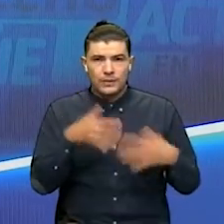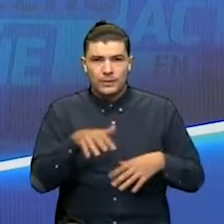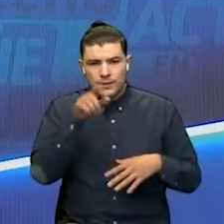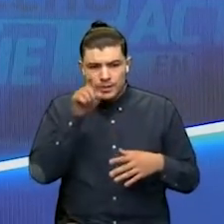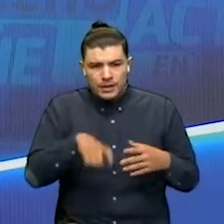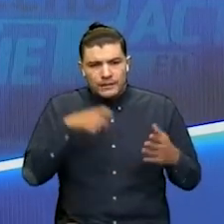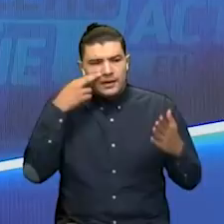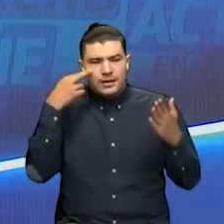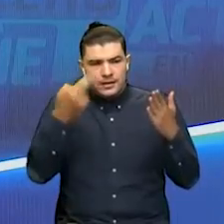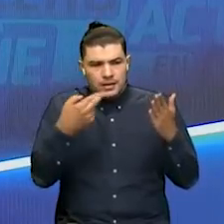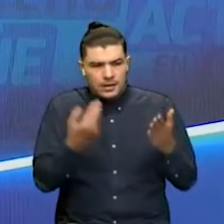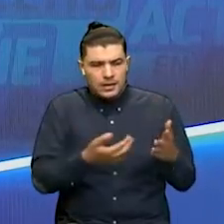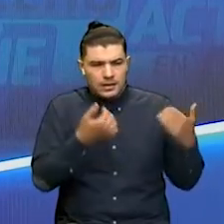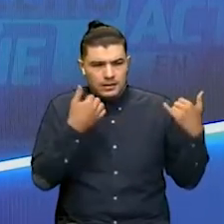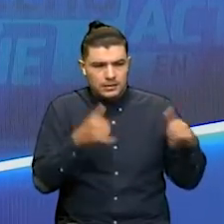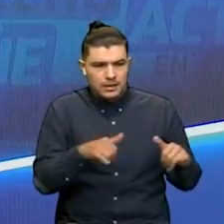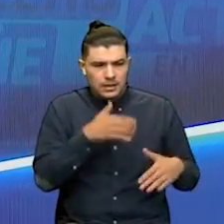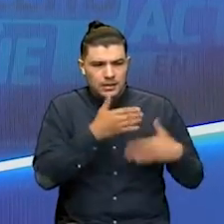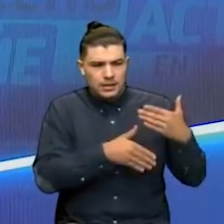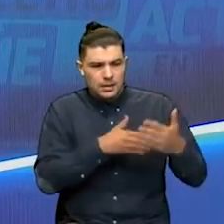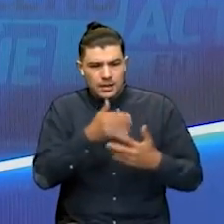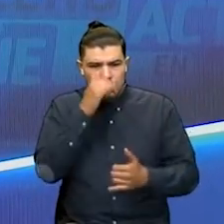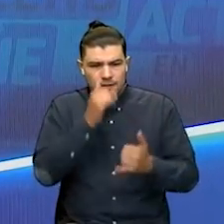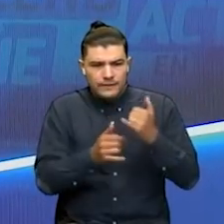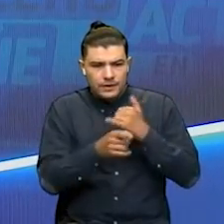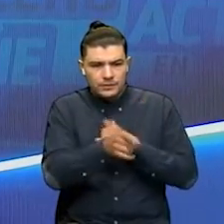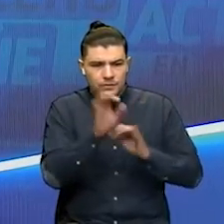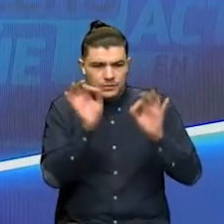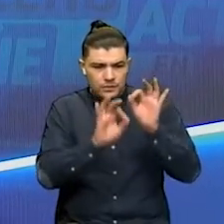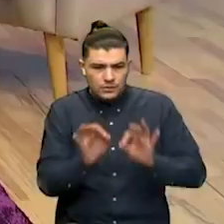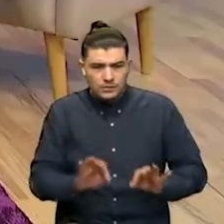revisar si ya se agotaron los demás órdenes